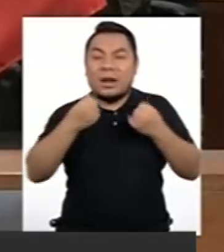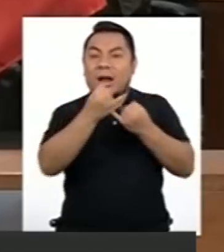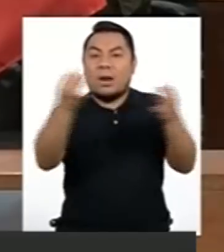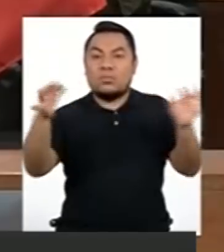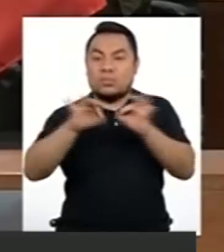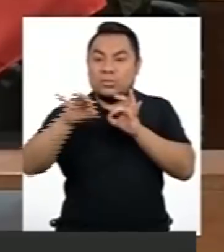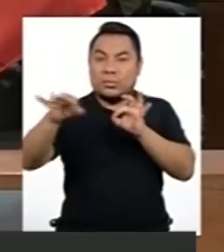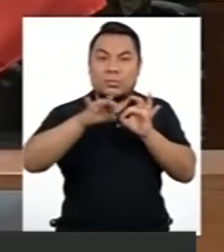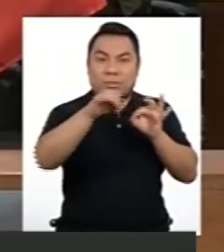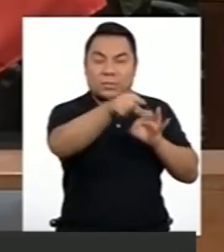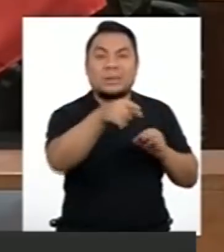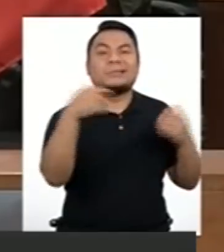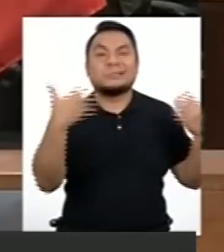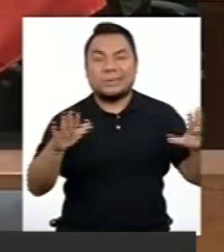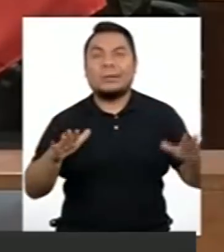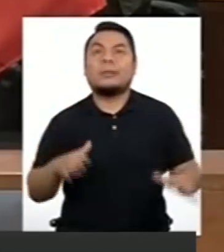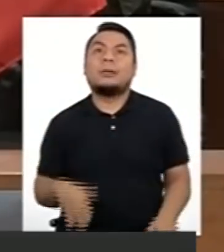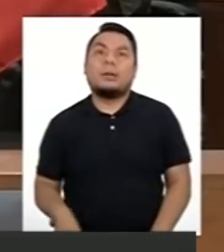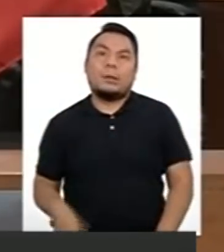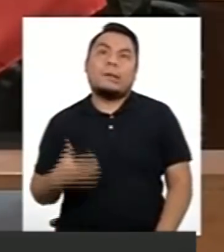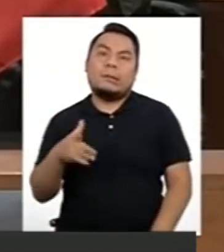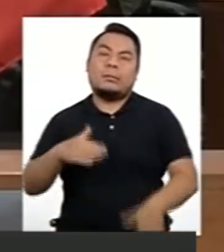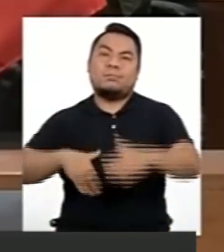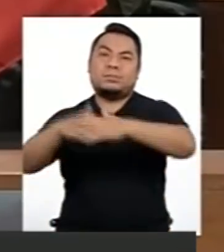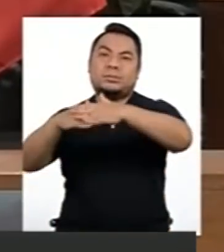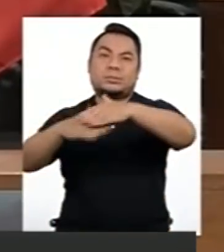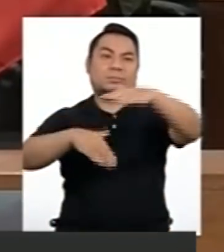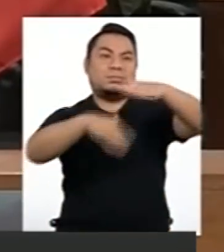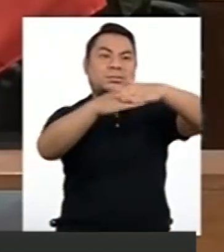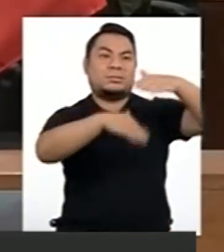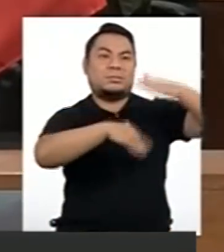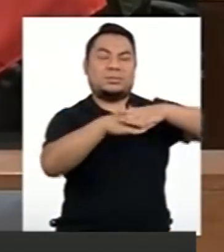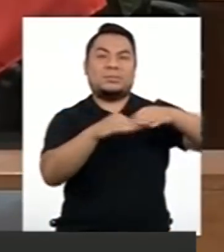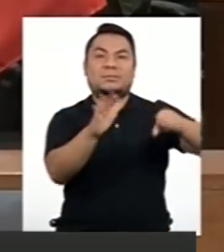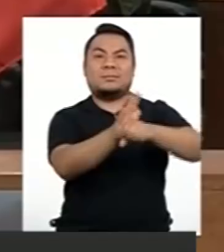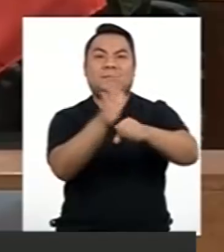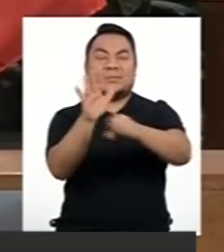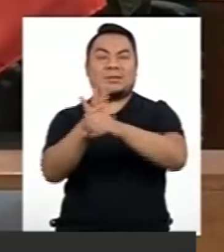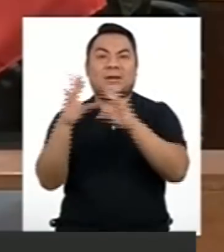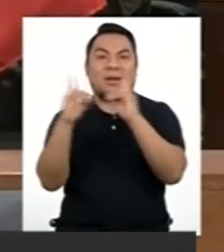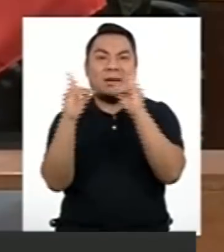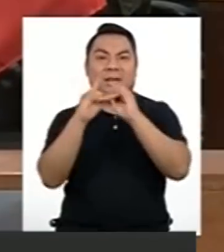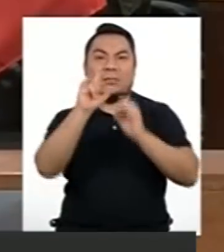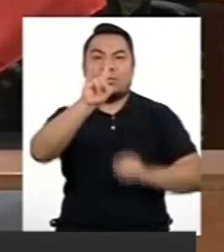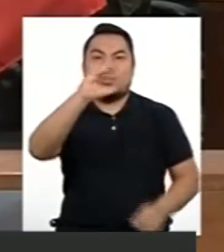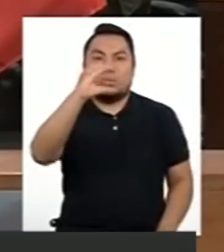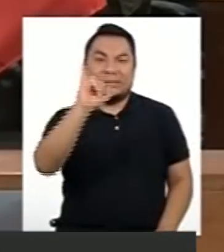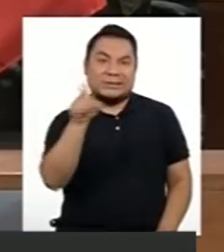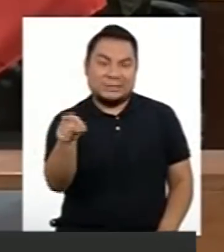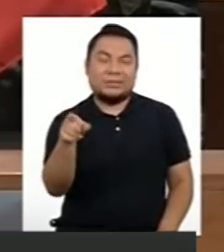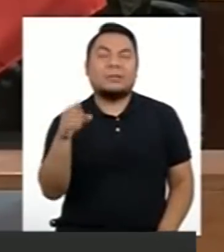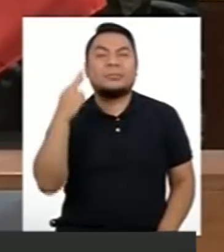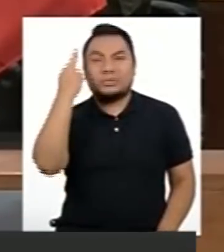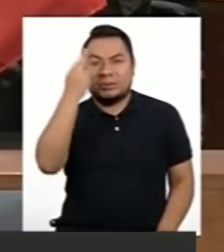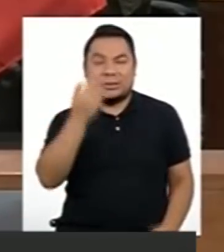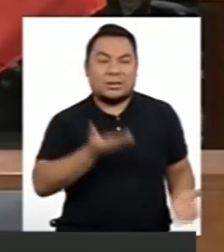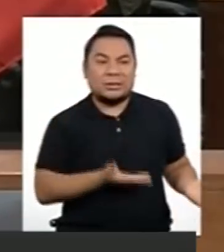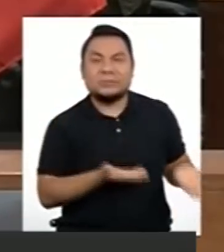algunas regiones ya estamos llegando al límite de camas UCI y de hospitalización, y por eso estamos